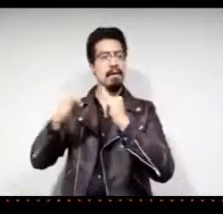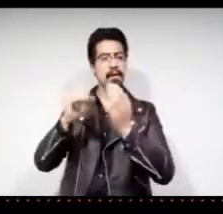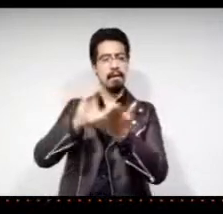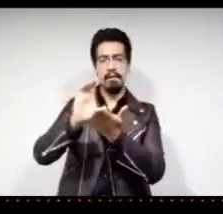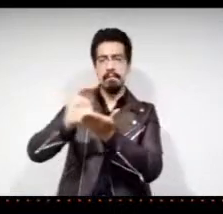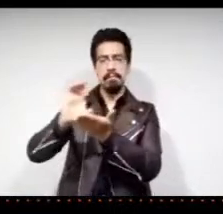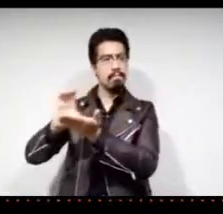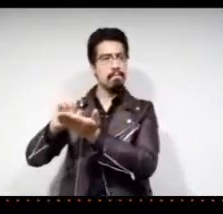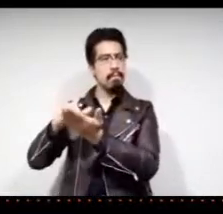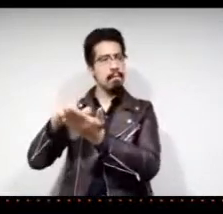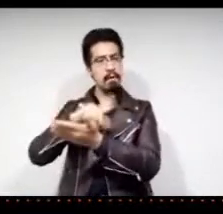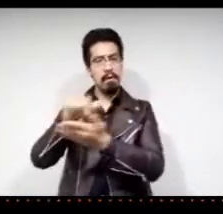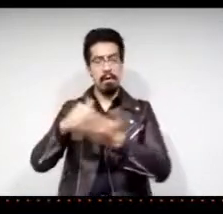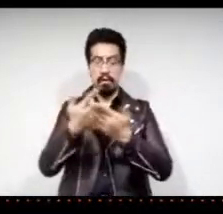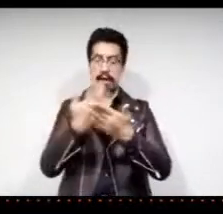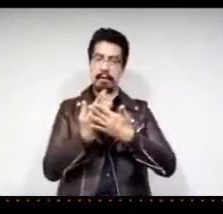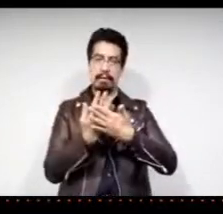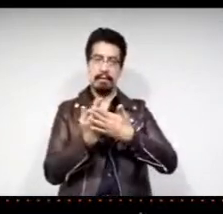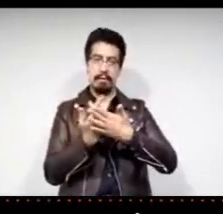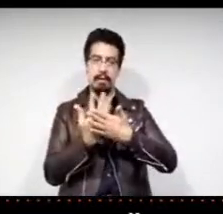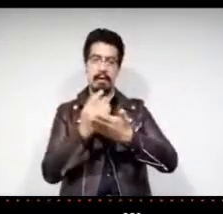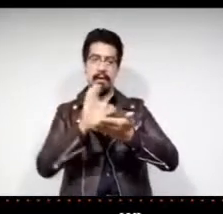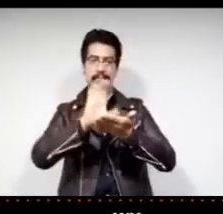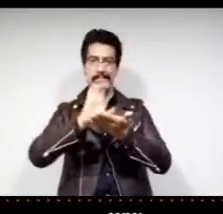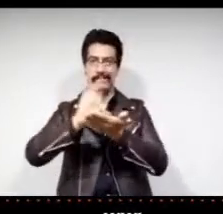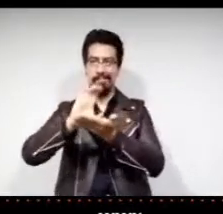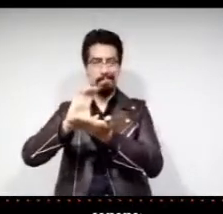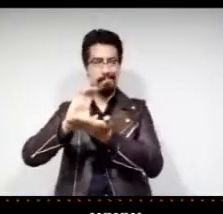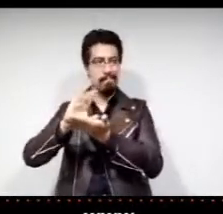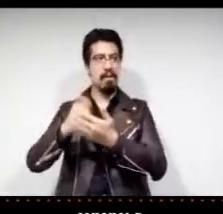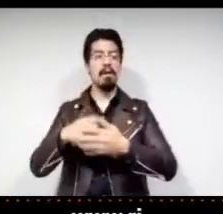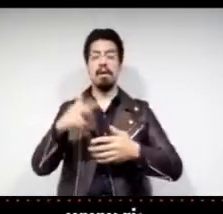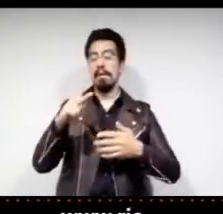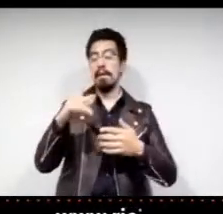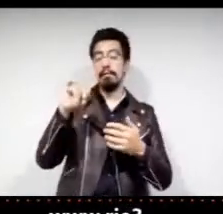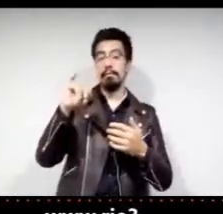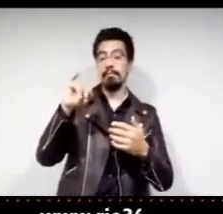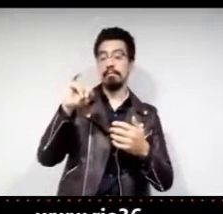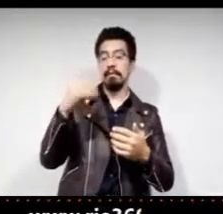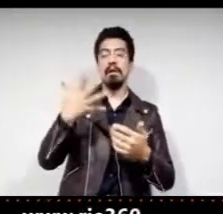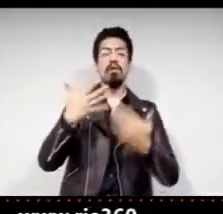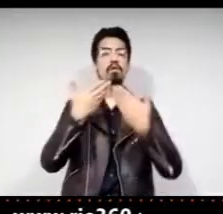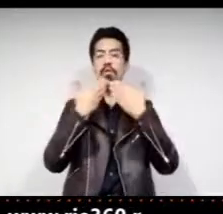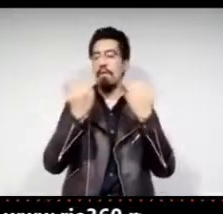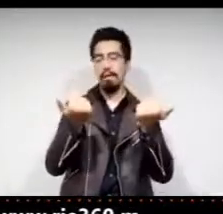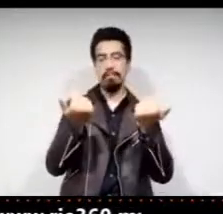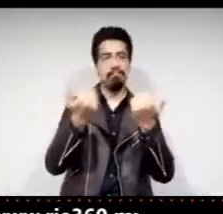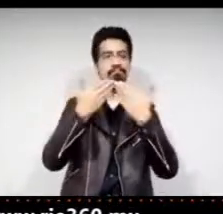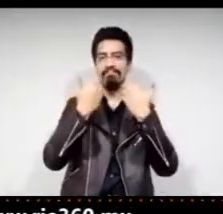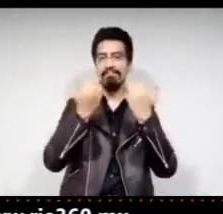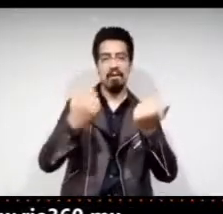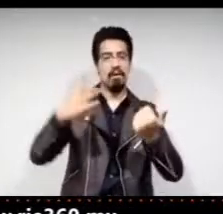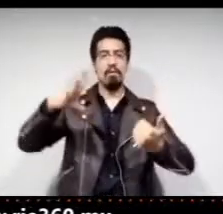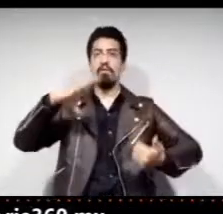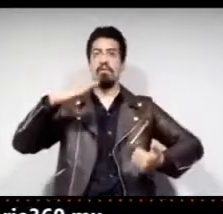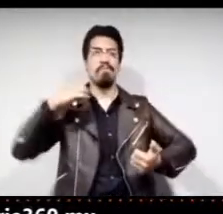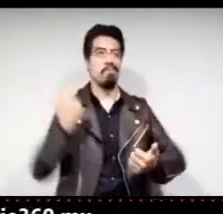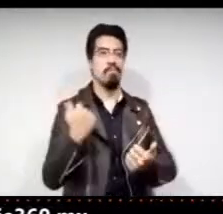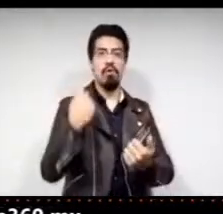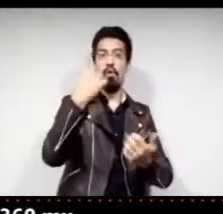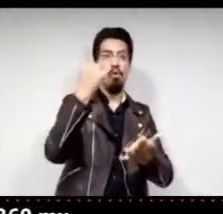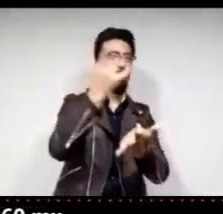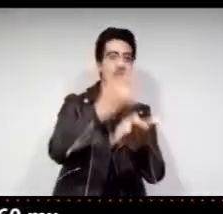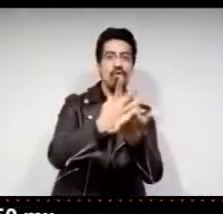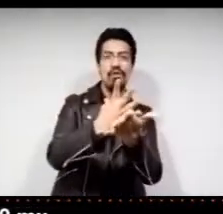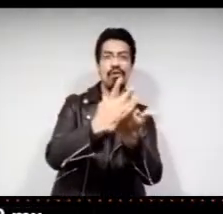disponibles para los docentes de cualquier institución, pero sí, efectivamente, entonces no hay un esfuerzo institucional. Me